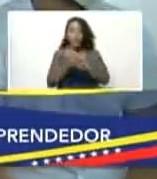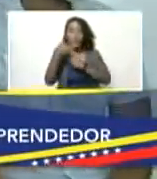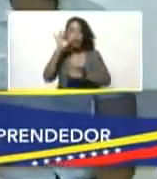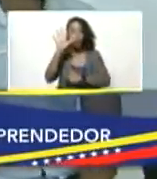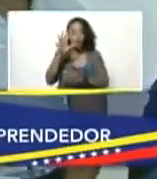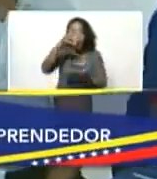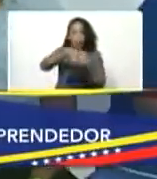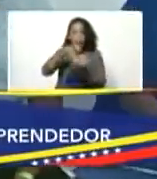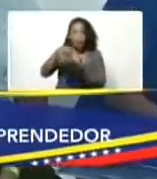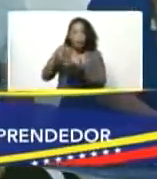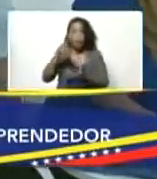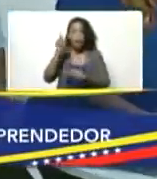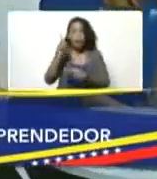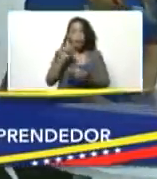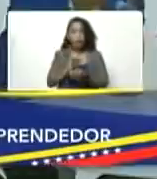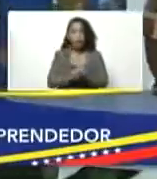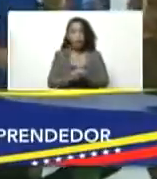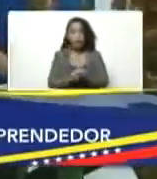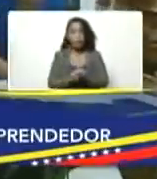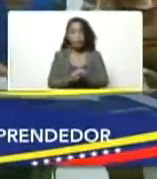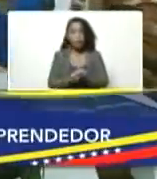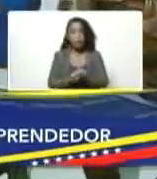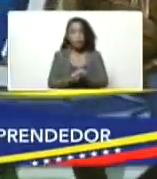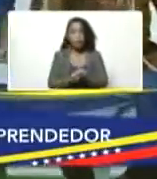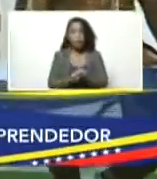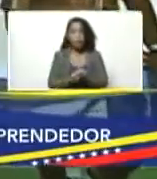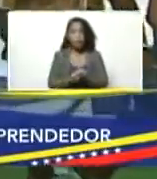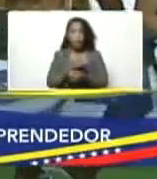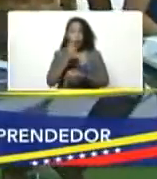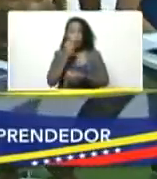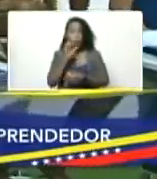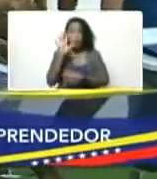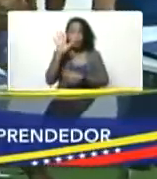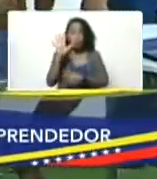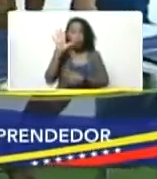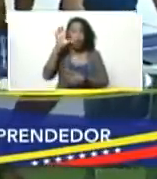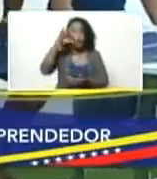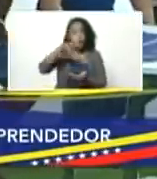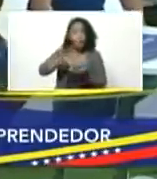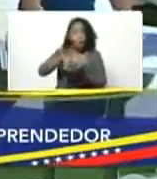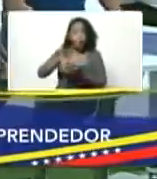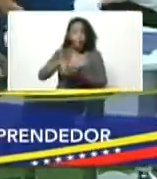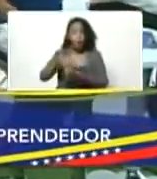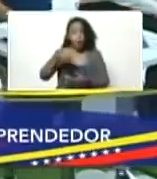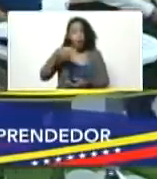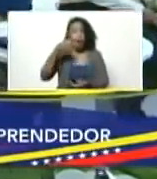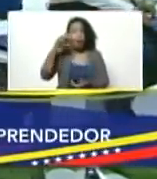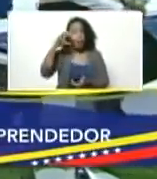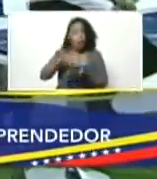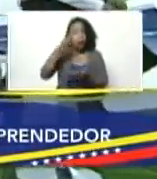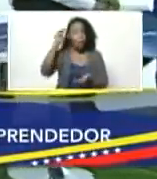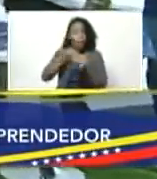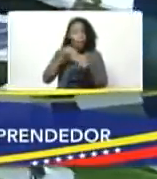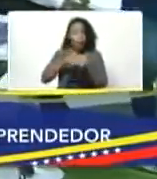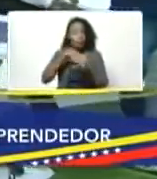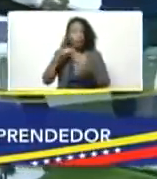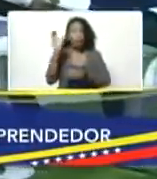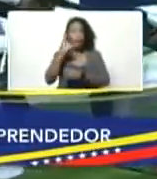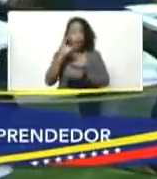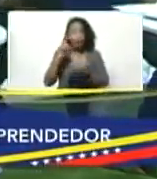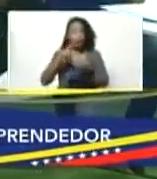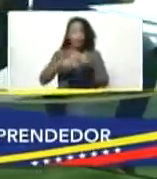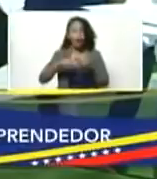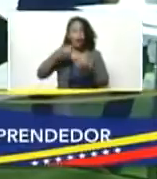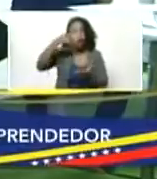presencial? Los 5 estados, compañero Yorma, nos puede comentar. Bueno, presidente, los 5 estados donde estamos trabajando en el estado Miranda, en Distrito Capital, en